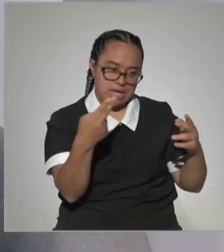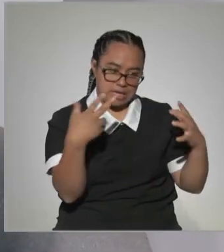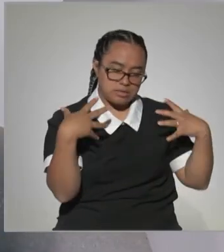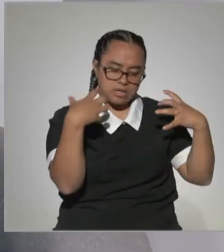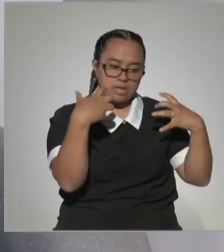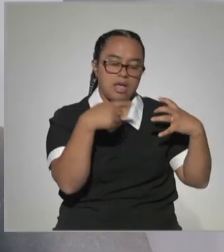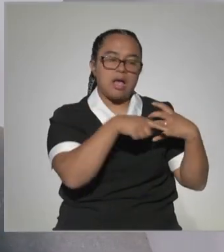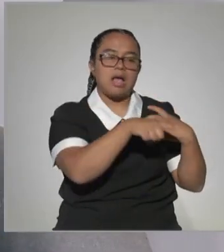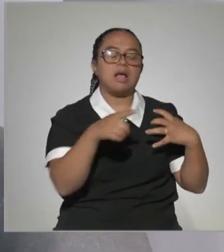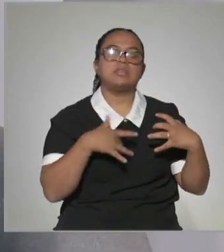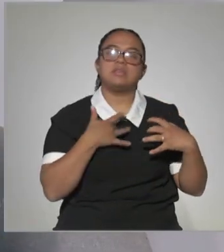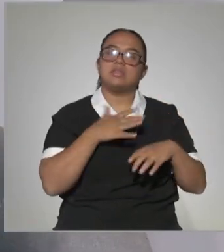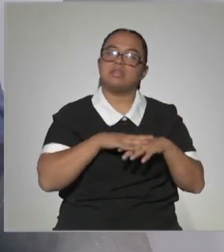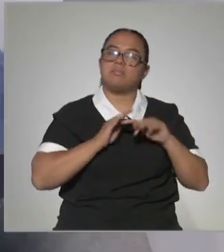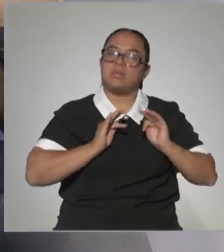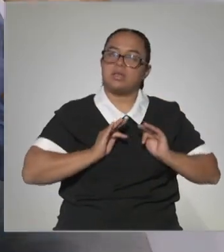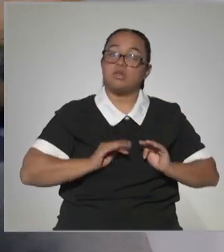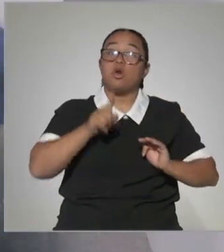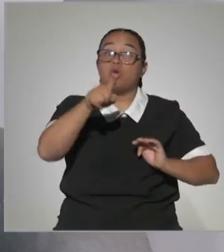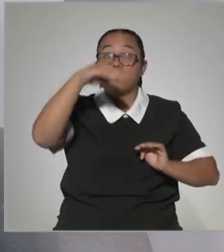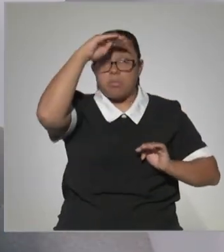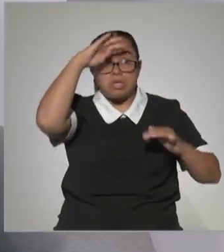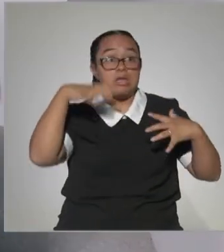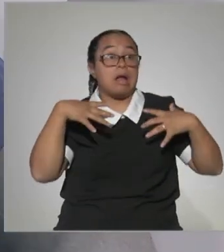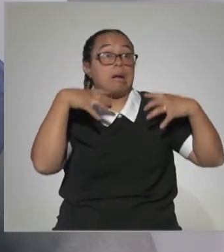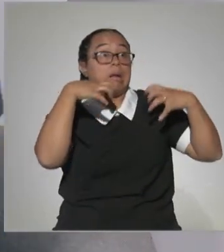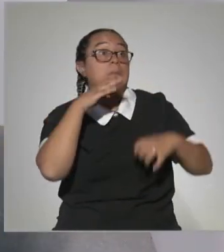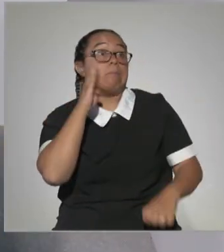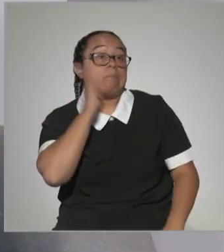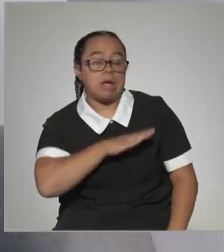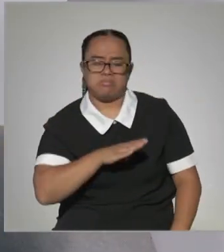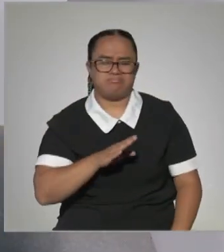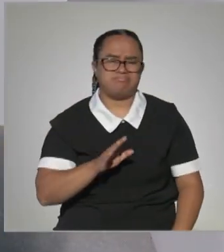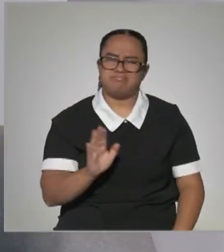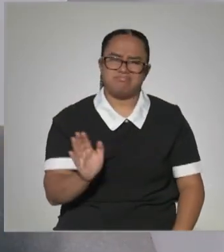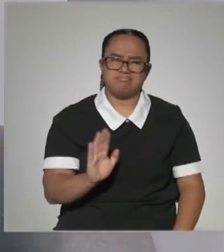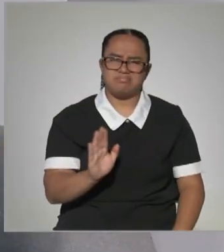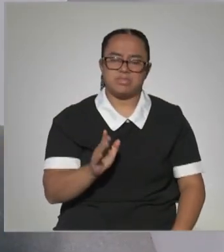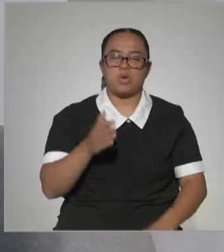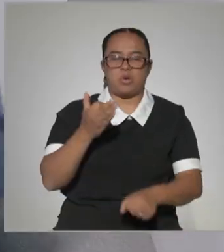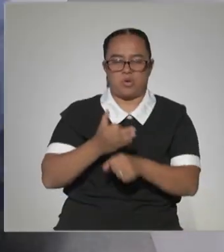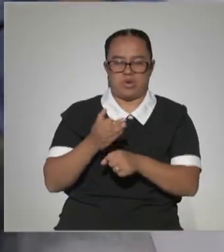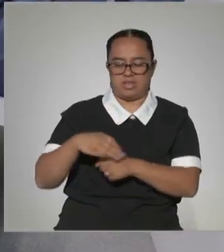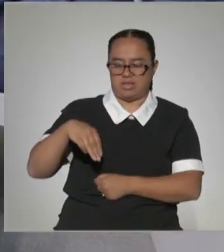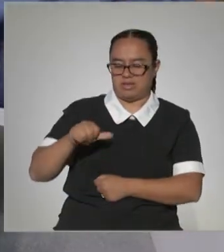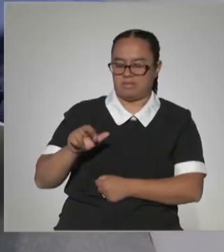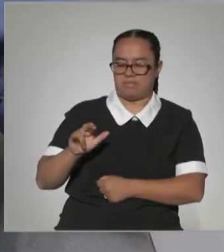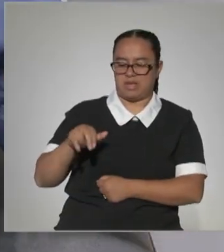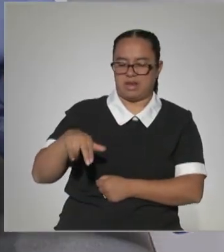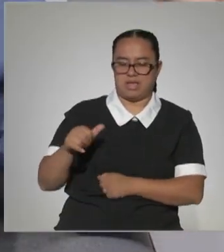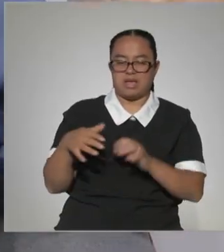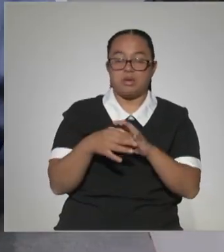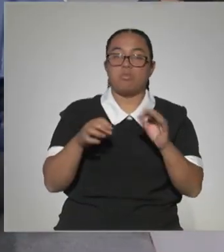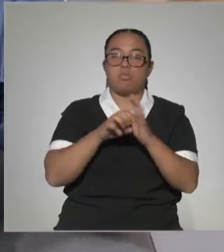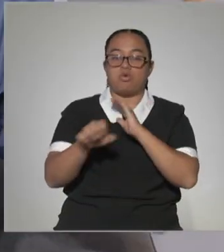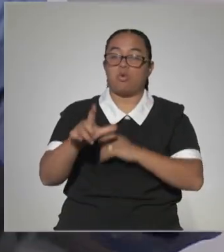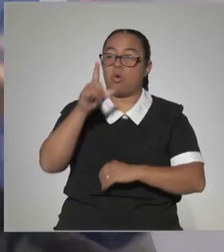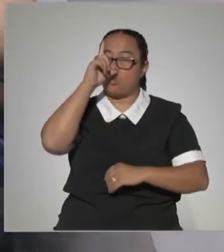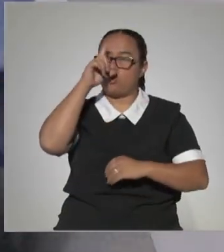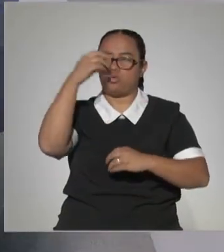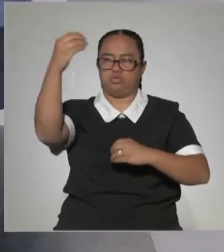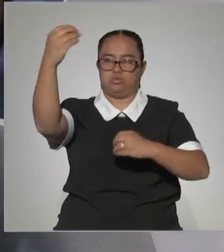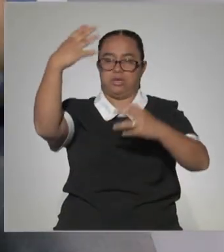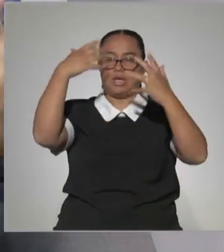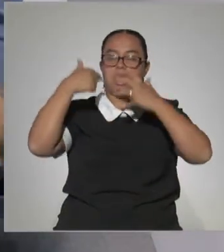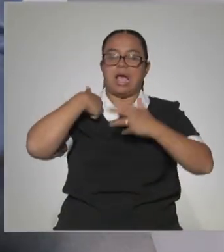con el estrés, ¿no? Cuando entramos acá, efectivamente, como bien dice Mariana, pues el nivel de luz, el saber